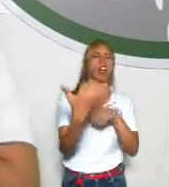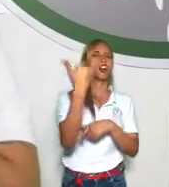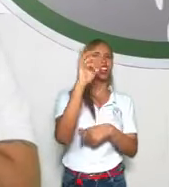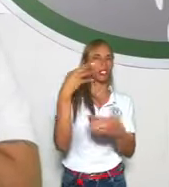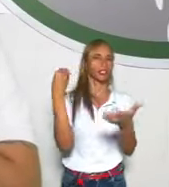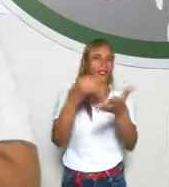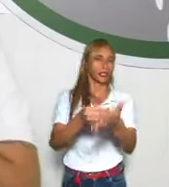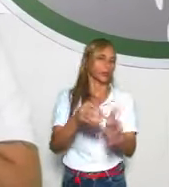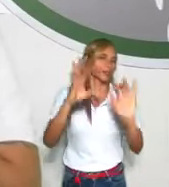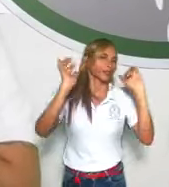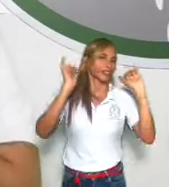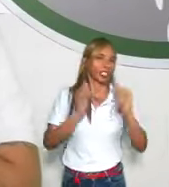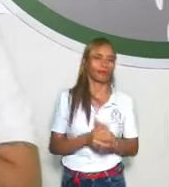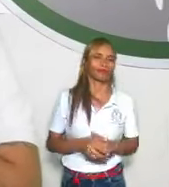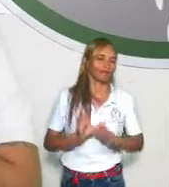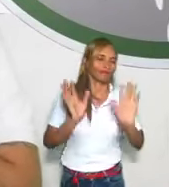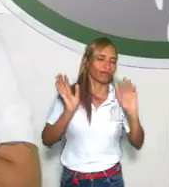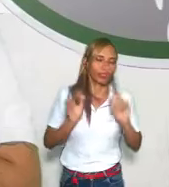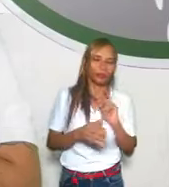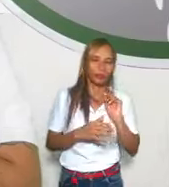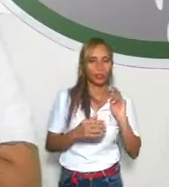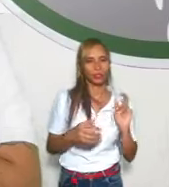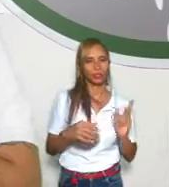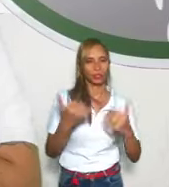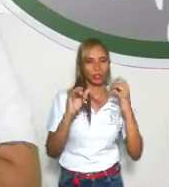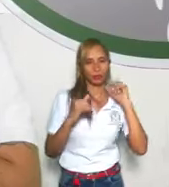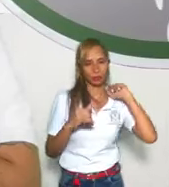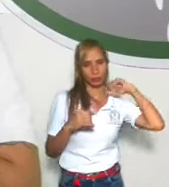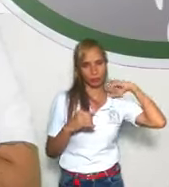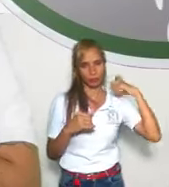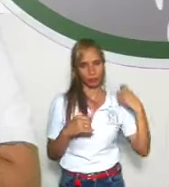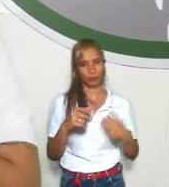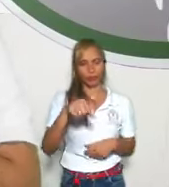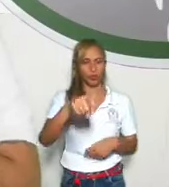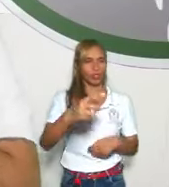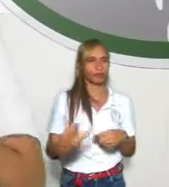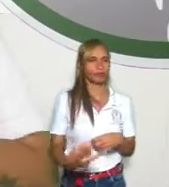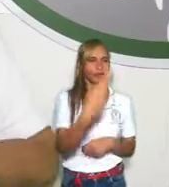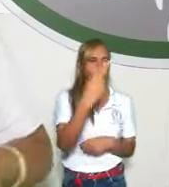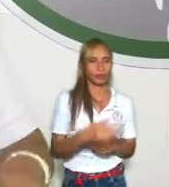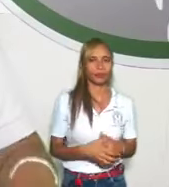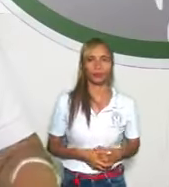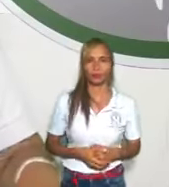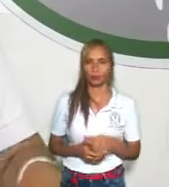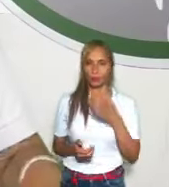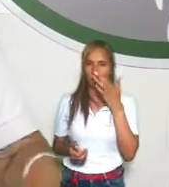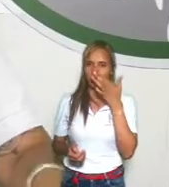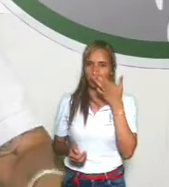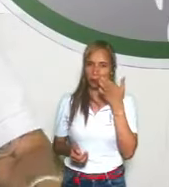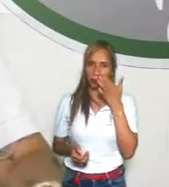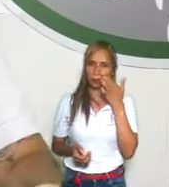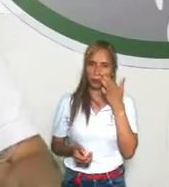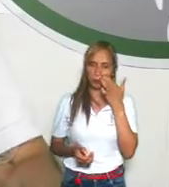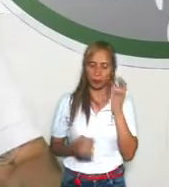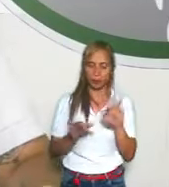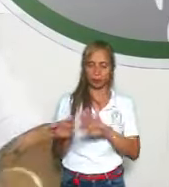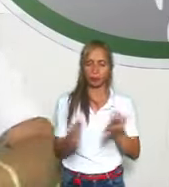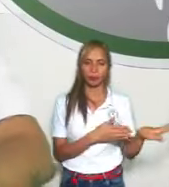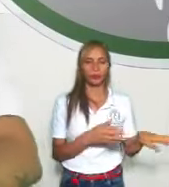lleve, no se vaya a presentar pues un corte en su predio. Coordinadora Mónica, por otro lado, usted nos estaba hablando